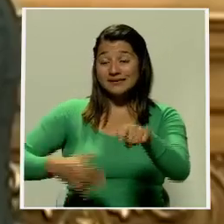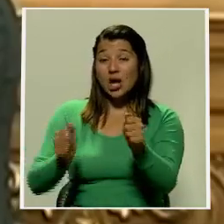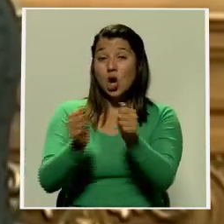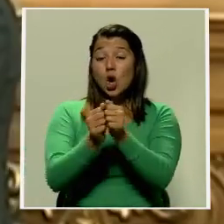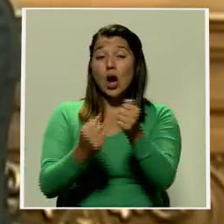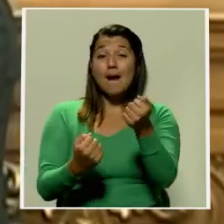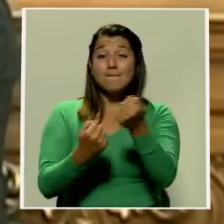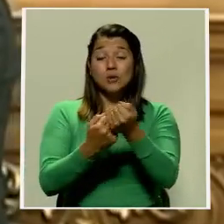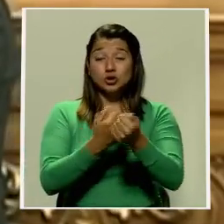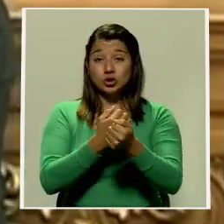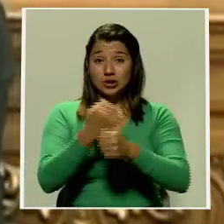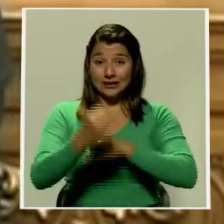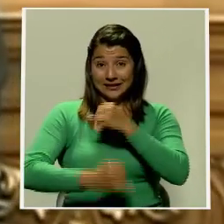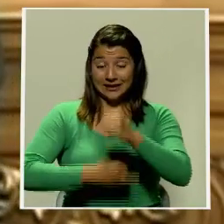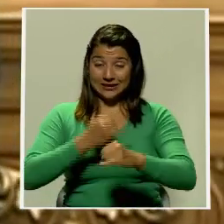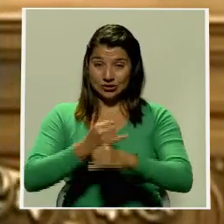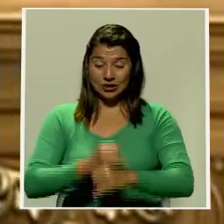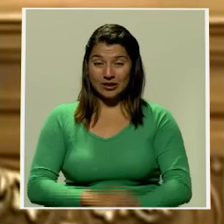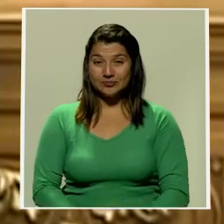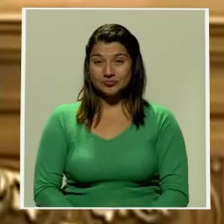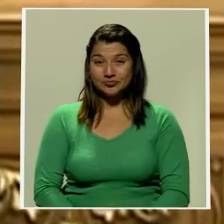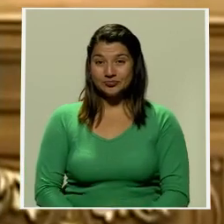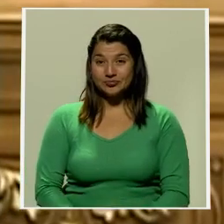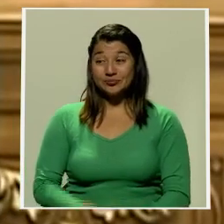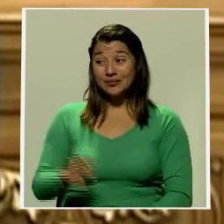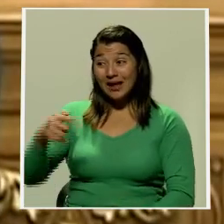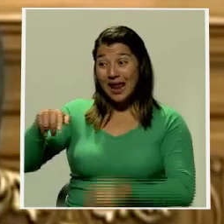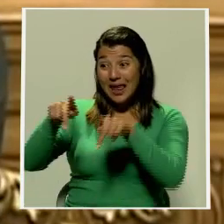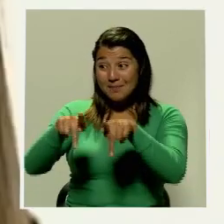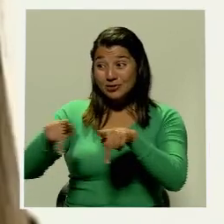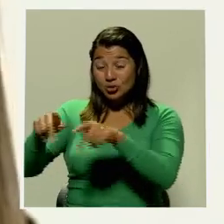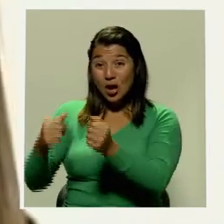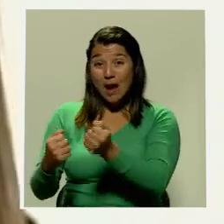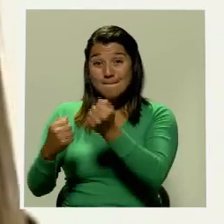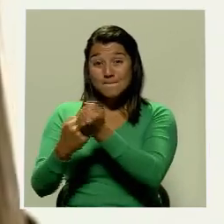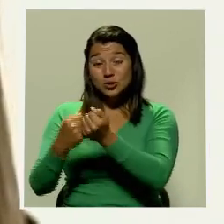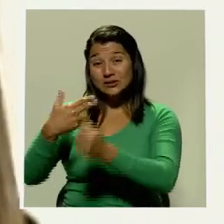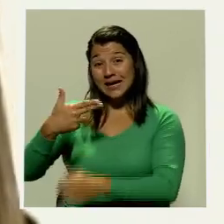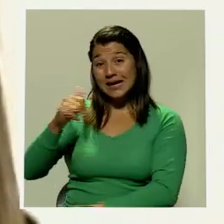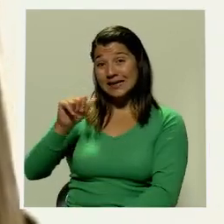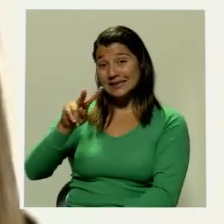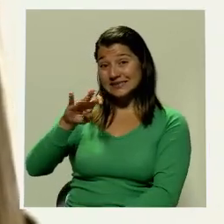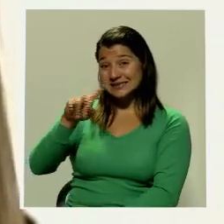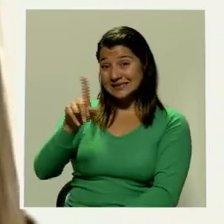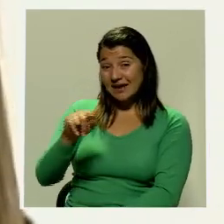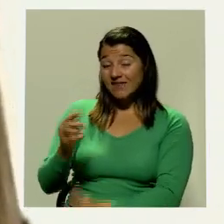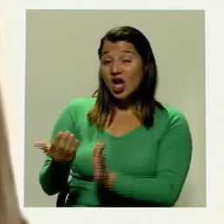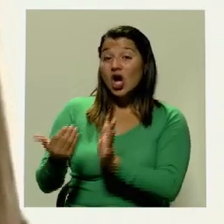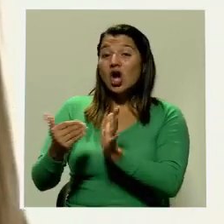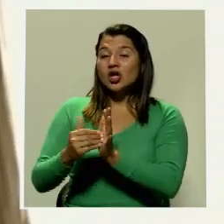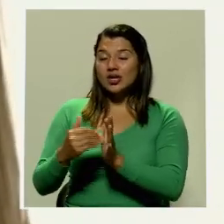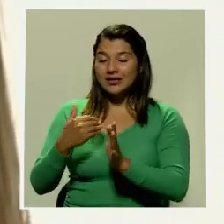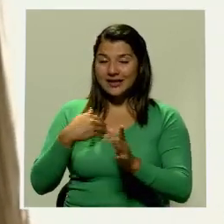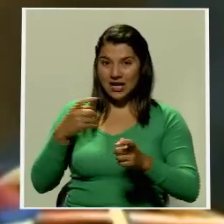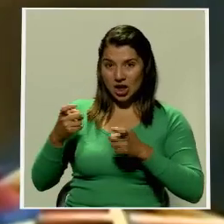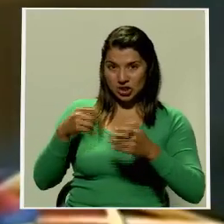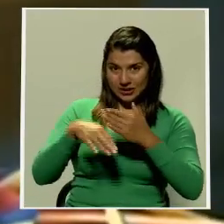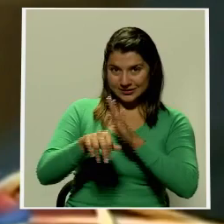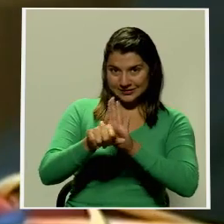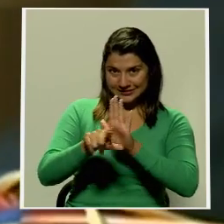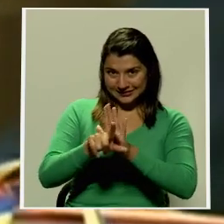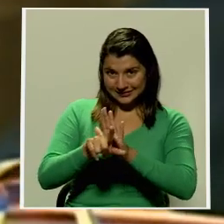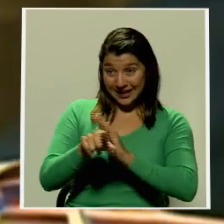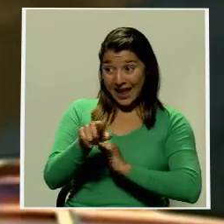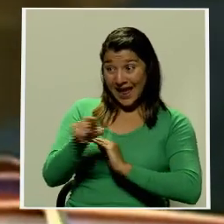luego juramentos correspondientes. El chavismo recuperó el control de la Asamblea Nacional de Venezuela. El nuevo Parlamento